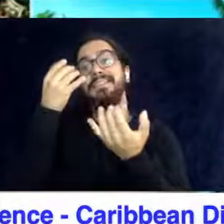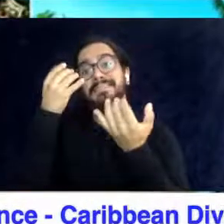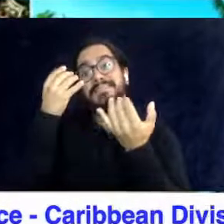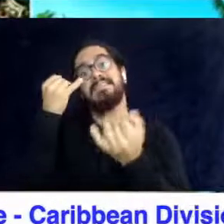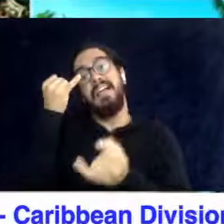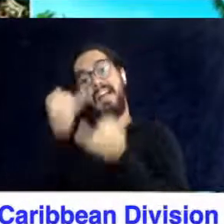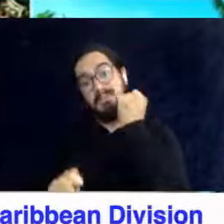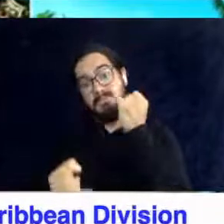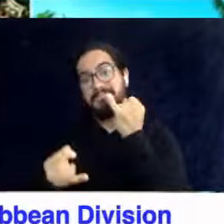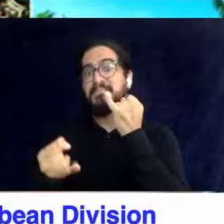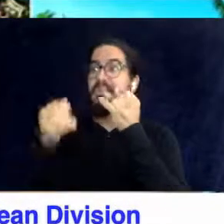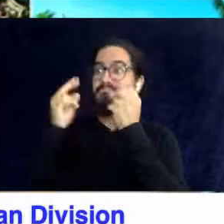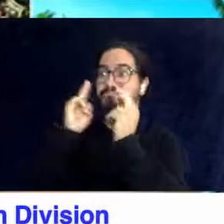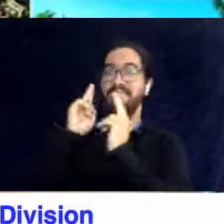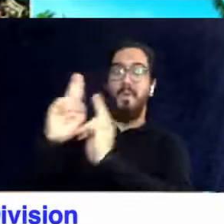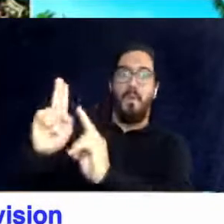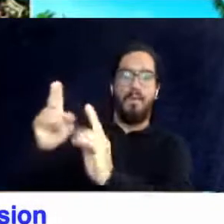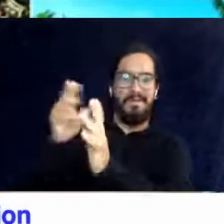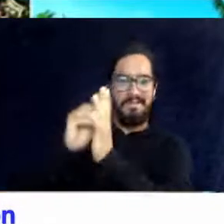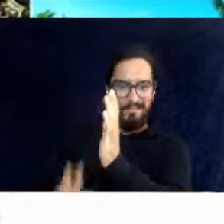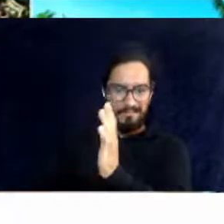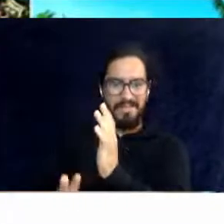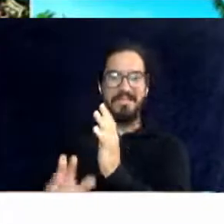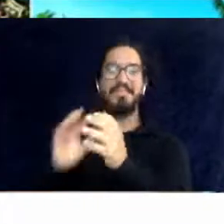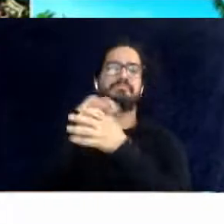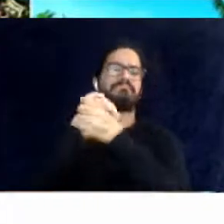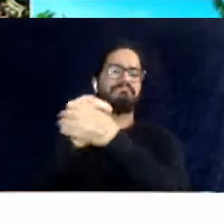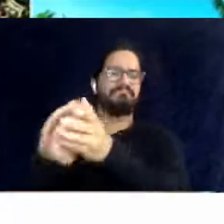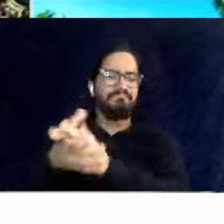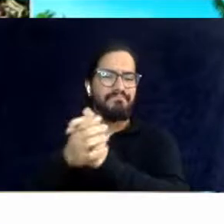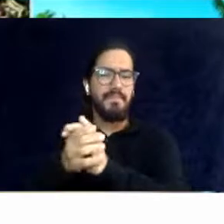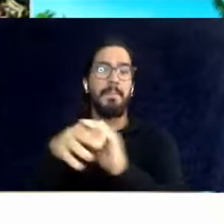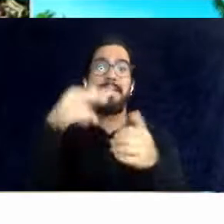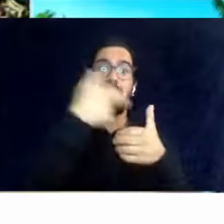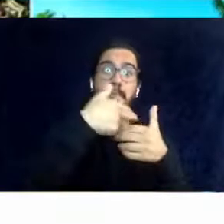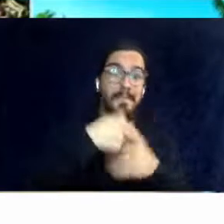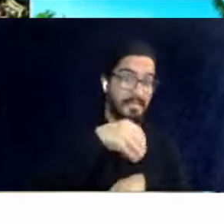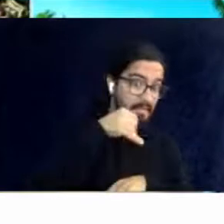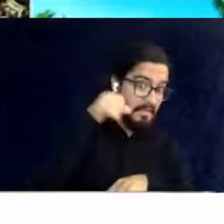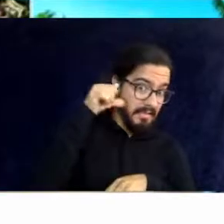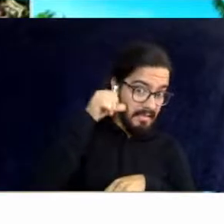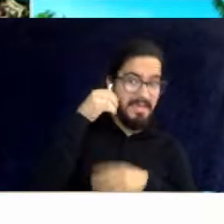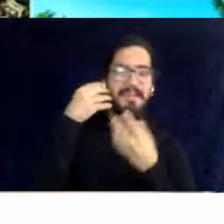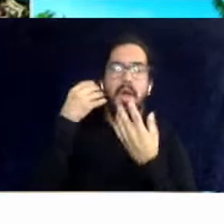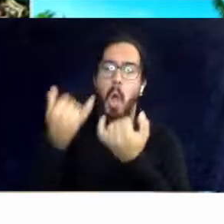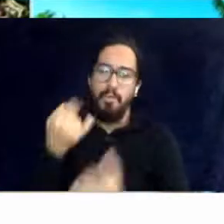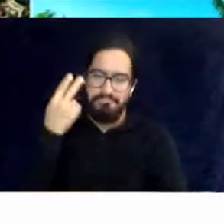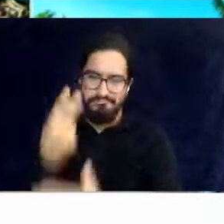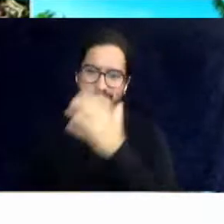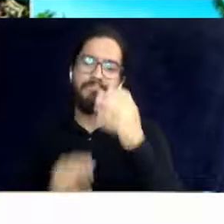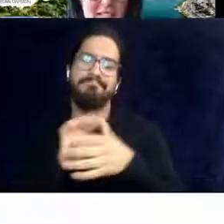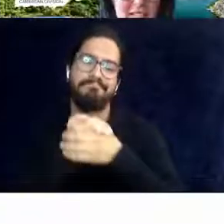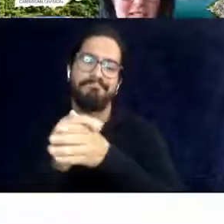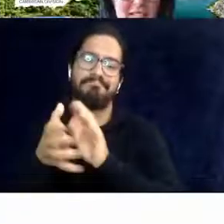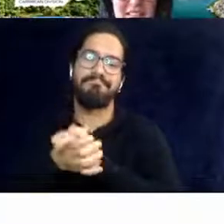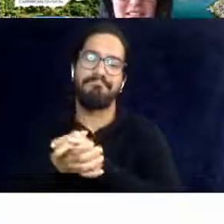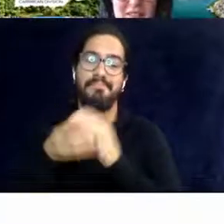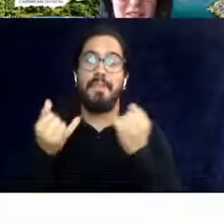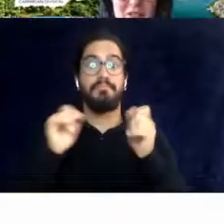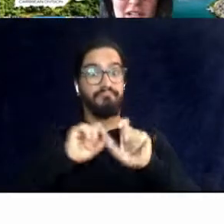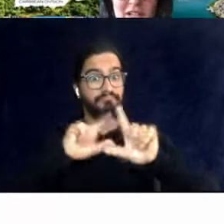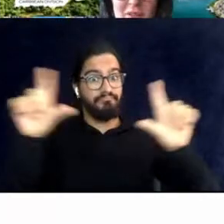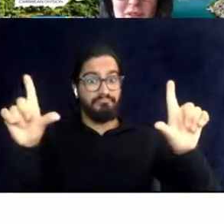y felicitamos a todos los participantes del día 1 y del día 2. Voy aquí a compartir mi pantalla para enseñar